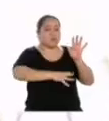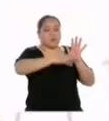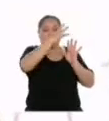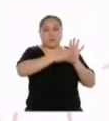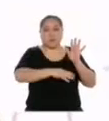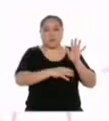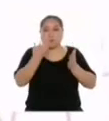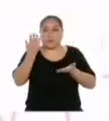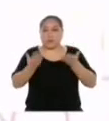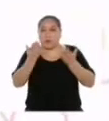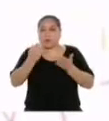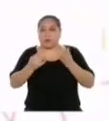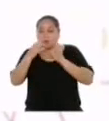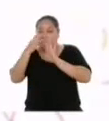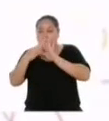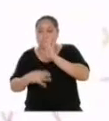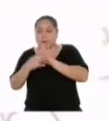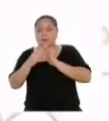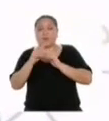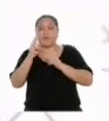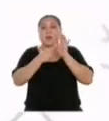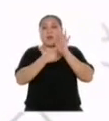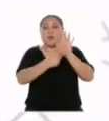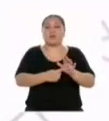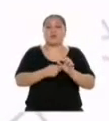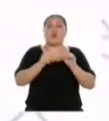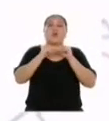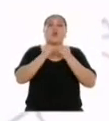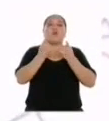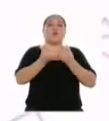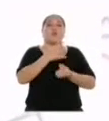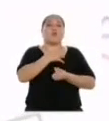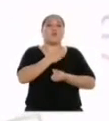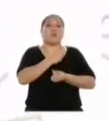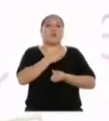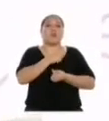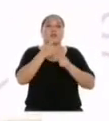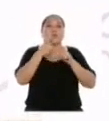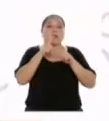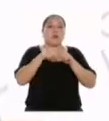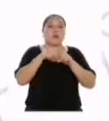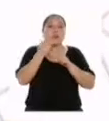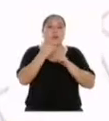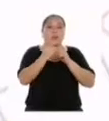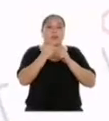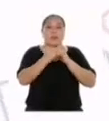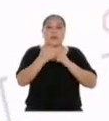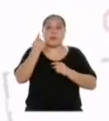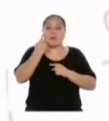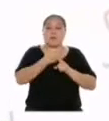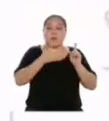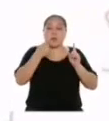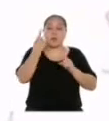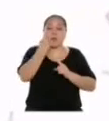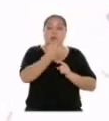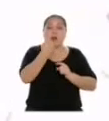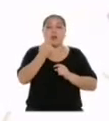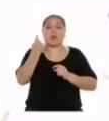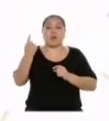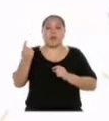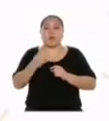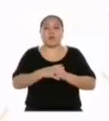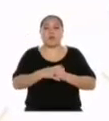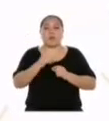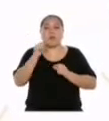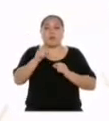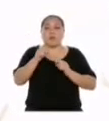de barras comparadas para mostrar los grupos de edades por medio de los intervalos. Pero en cada intervalo hemos considerado